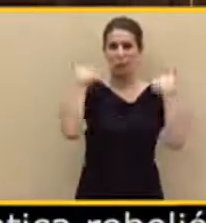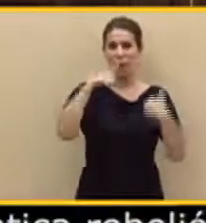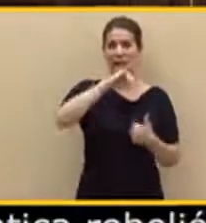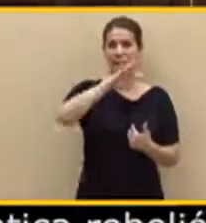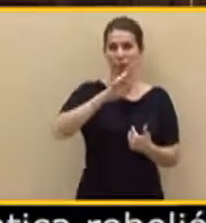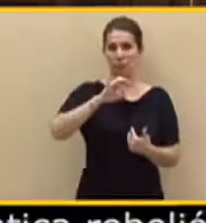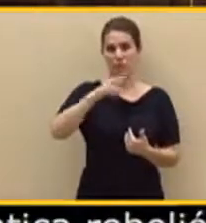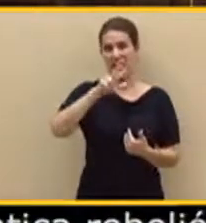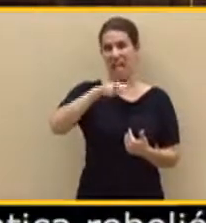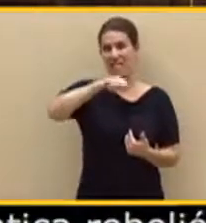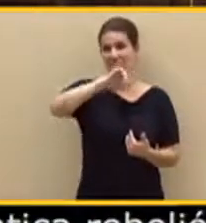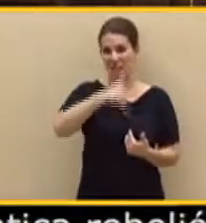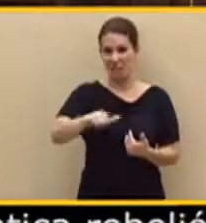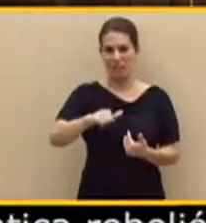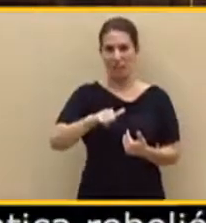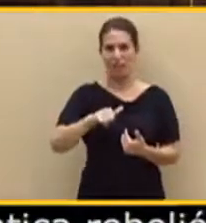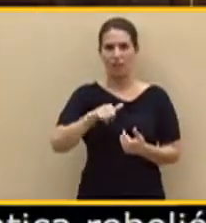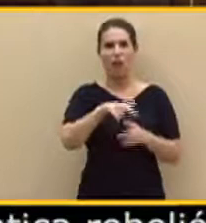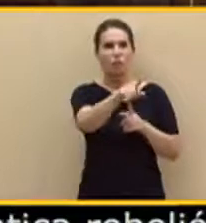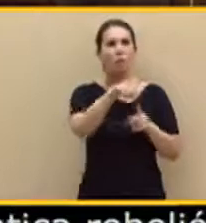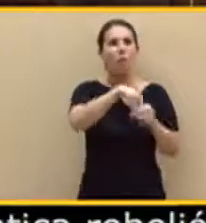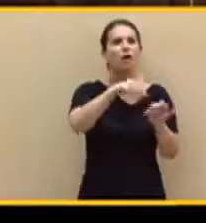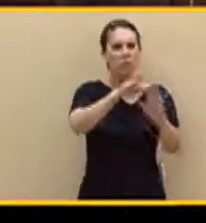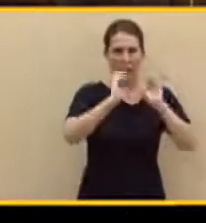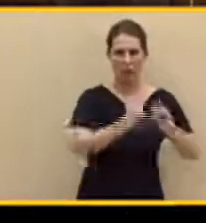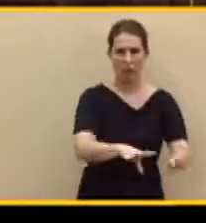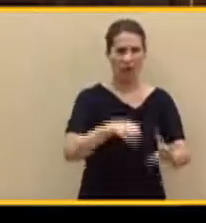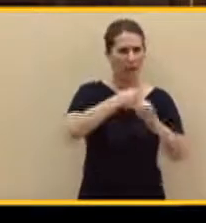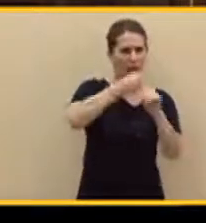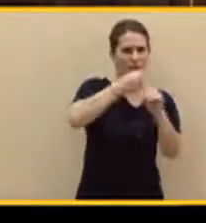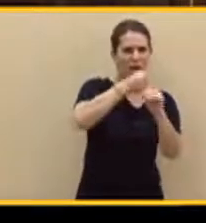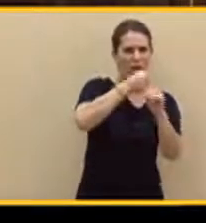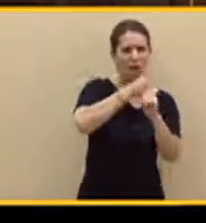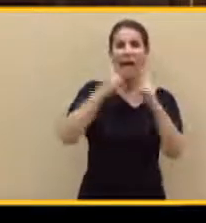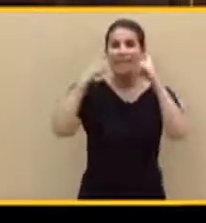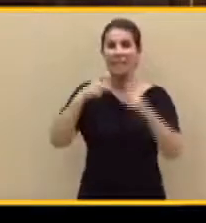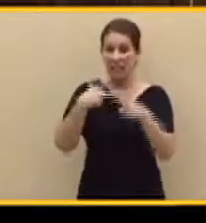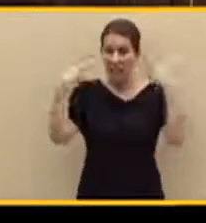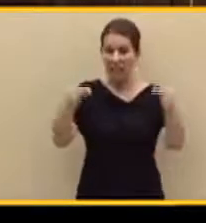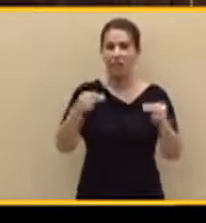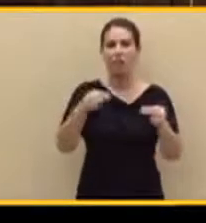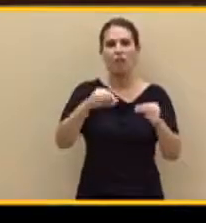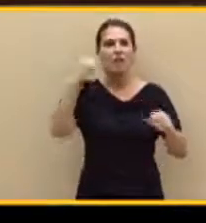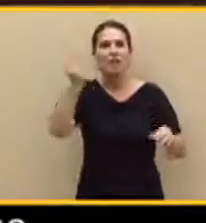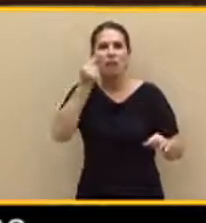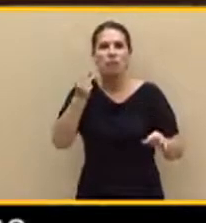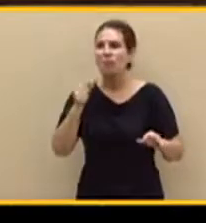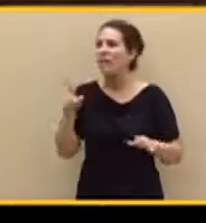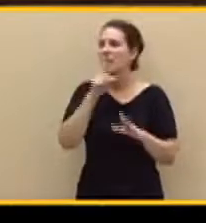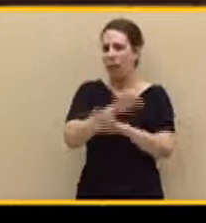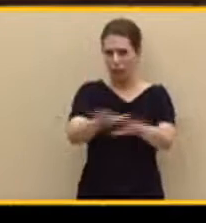que renunciase a su plaza. Y cuando intentó negarlo, nos enteramos silencio, de que lo había dejado por escrito. Silencio.